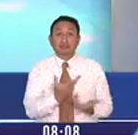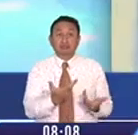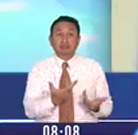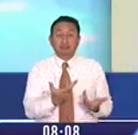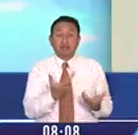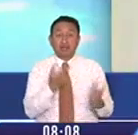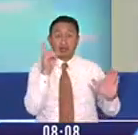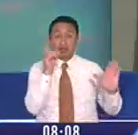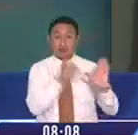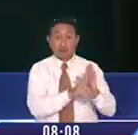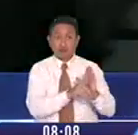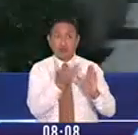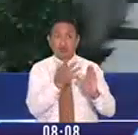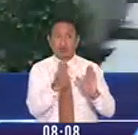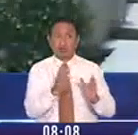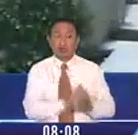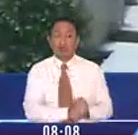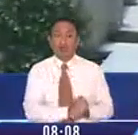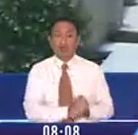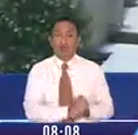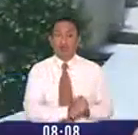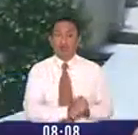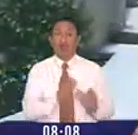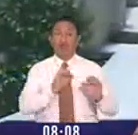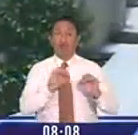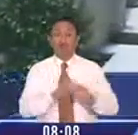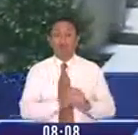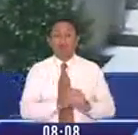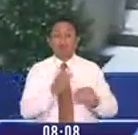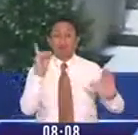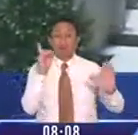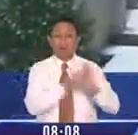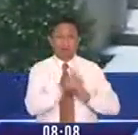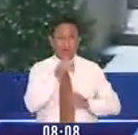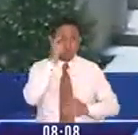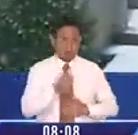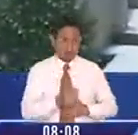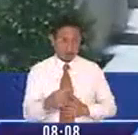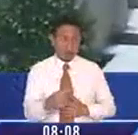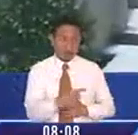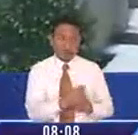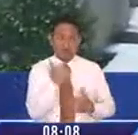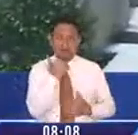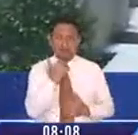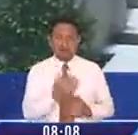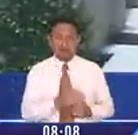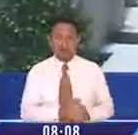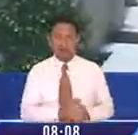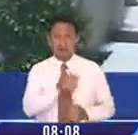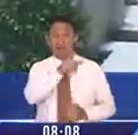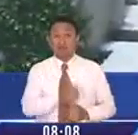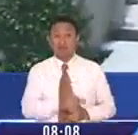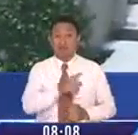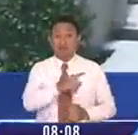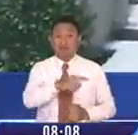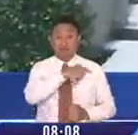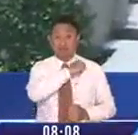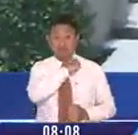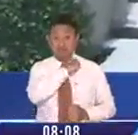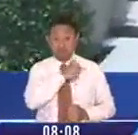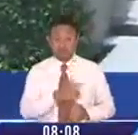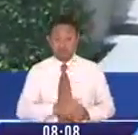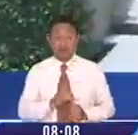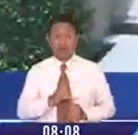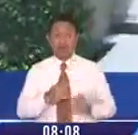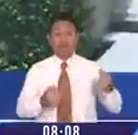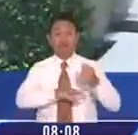no hay denuncia alguna. Tampoco existe alguna denuncia en la fiscalía por el presunto secuestro que se menciona o por el